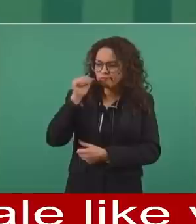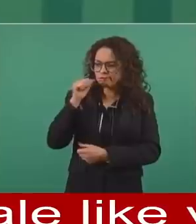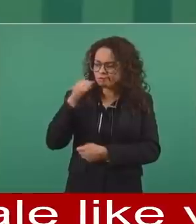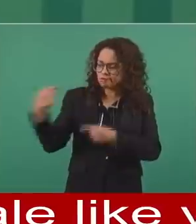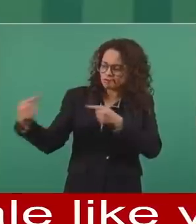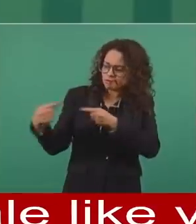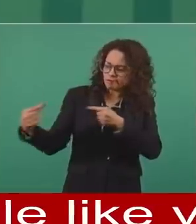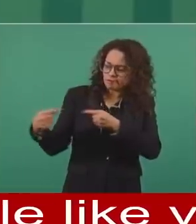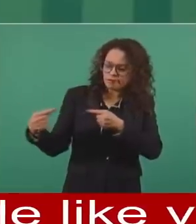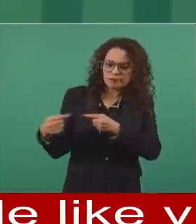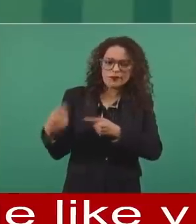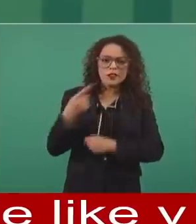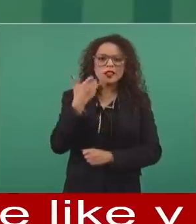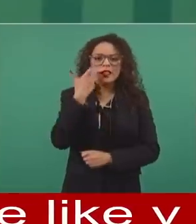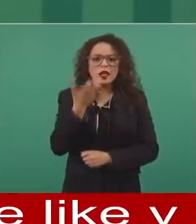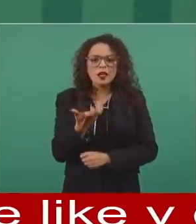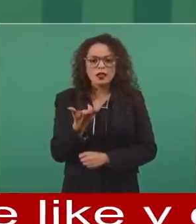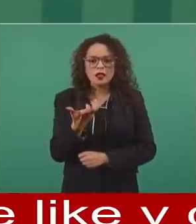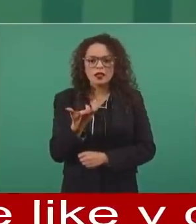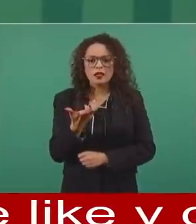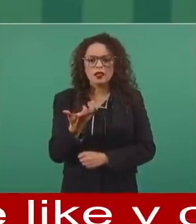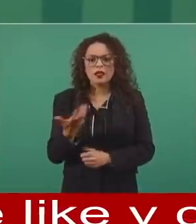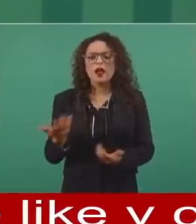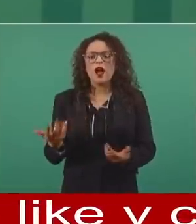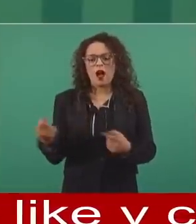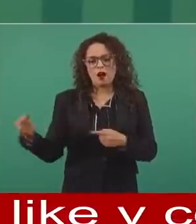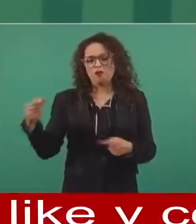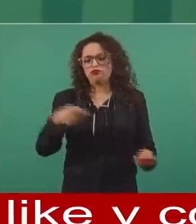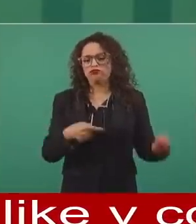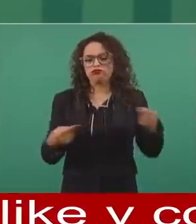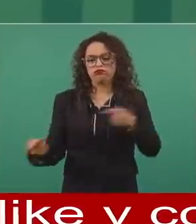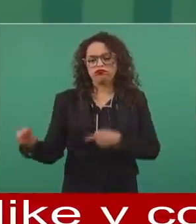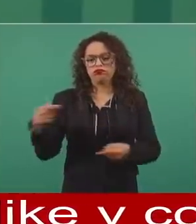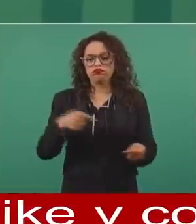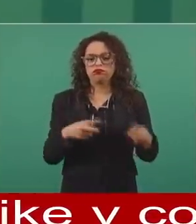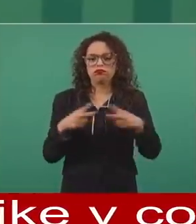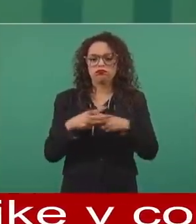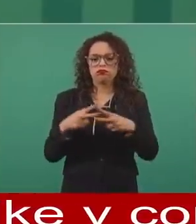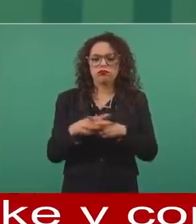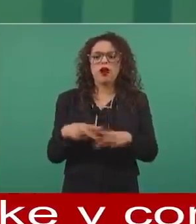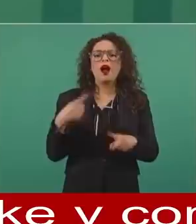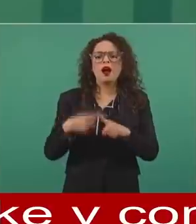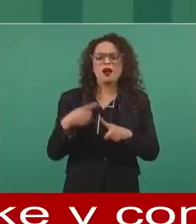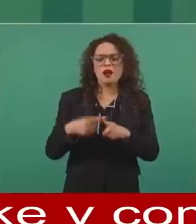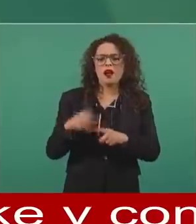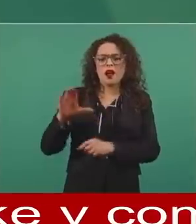a pelear a Marcelo con Claudia.